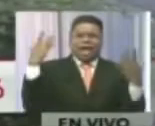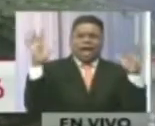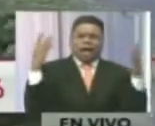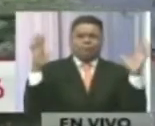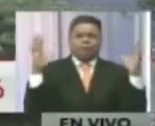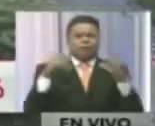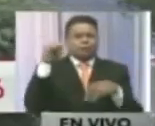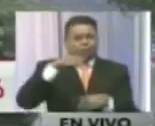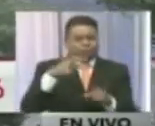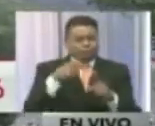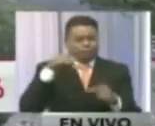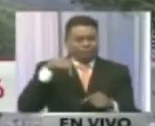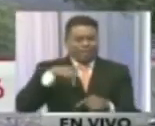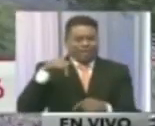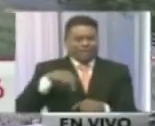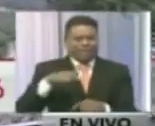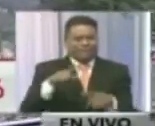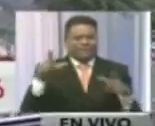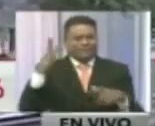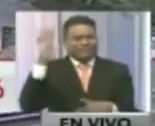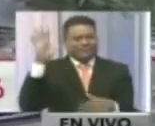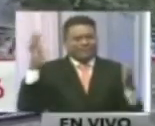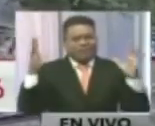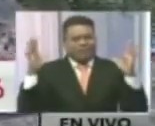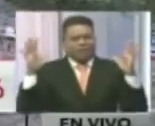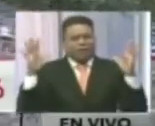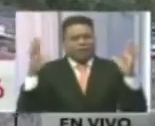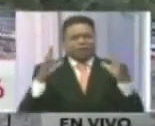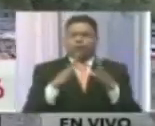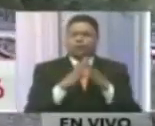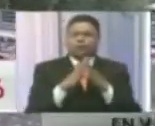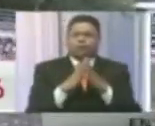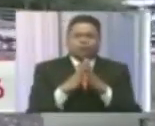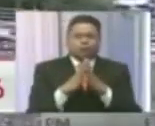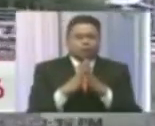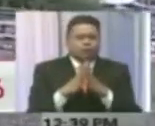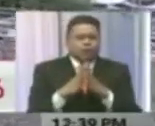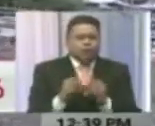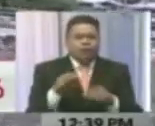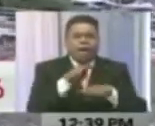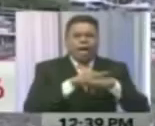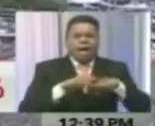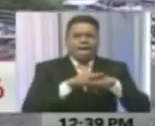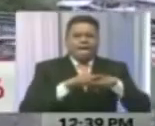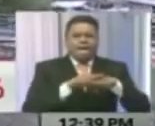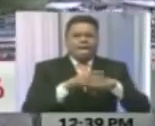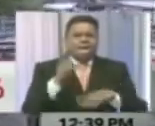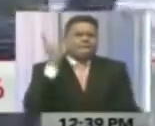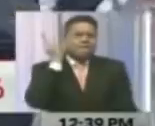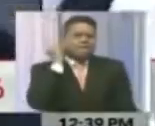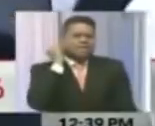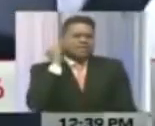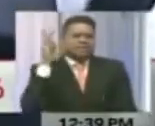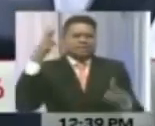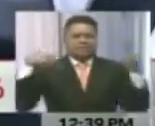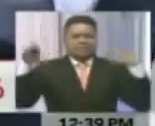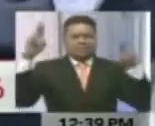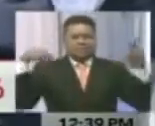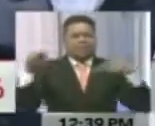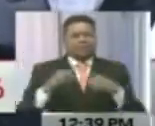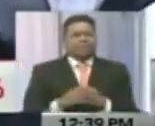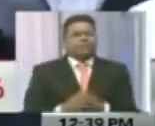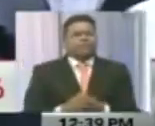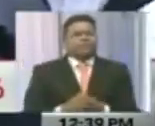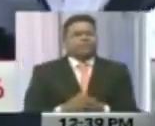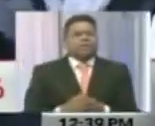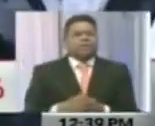desde acá y todo nuestro reconocimiento desde Mérida. Y bueno, a la ministra Marleni, que está allá también trabajando. Y desde aquí, como